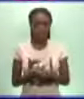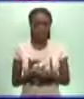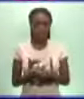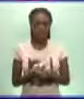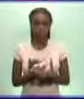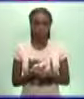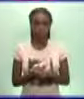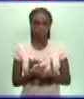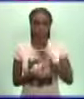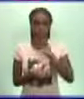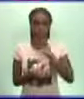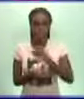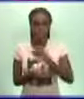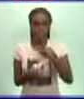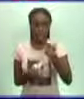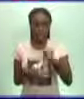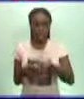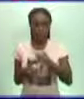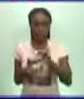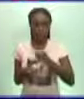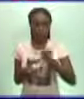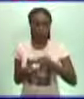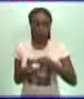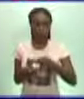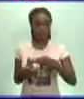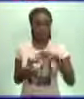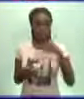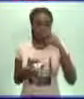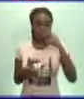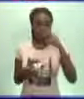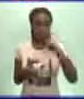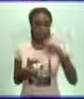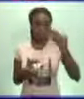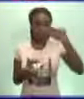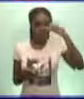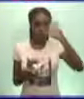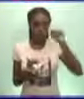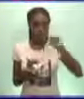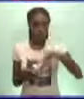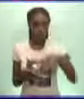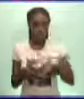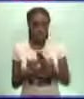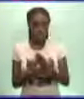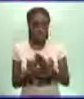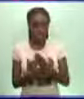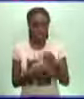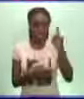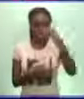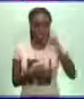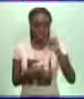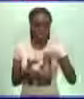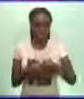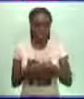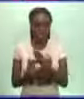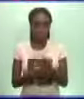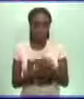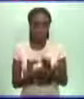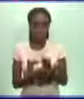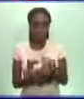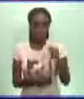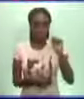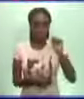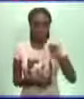el personaje de Mercedes en la telenovela cubana El Rostro de los Días. El portón que están